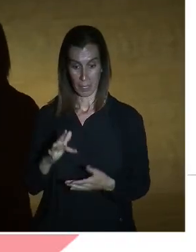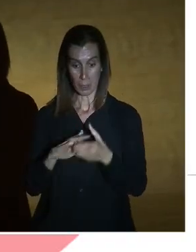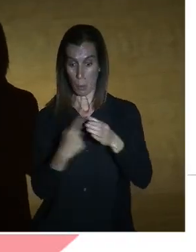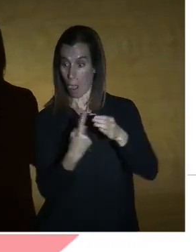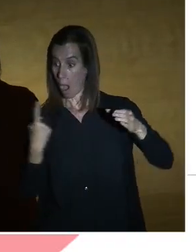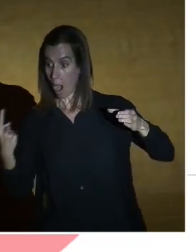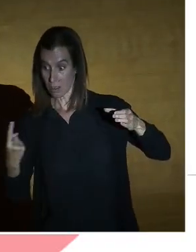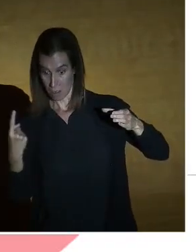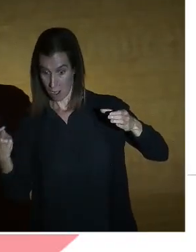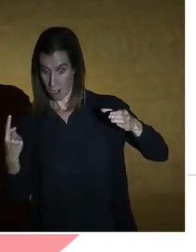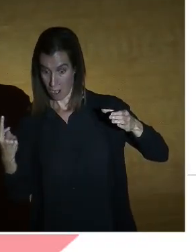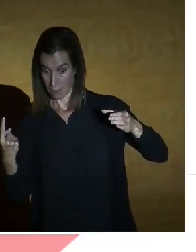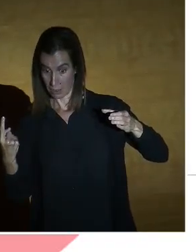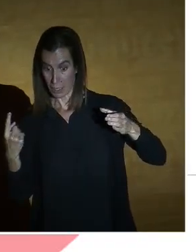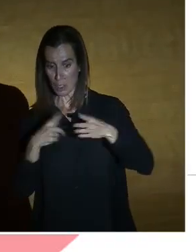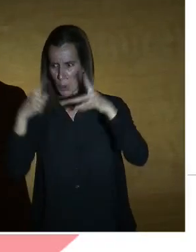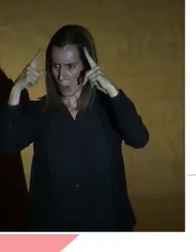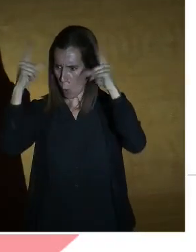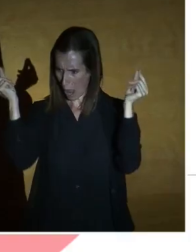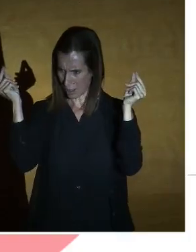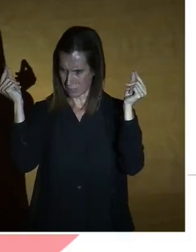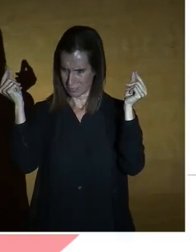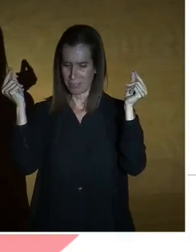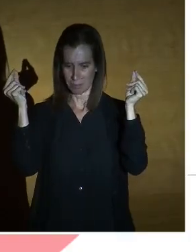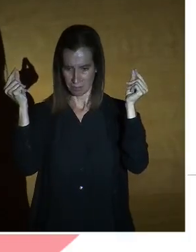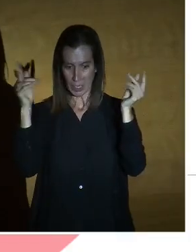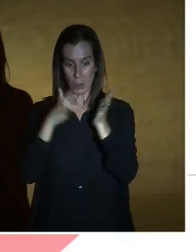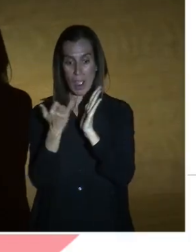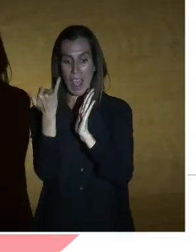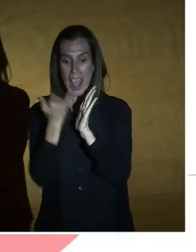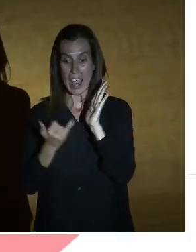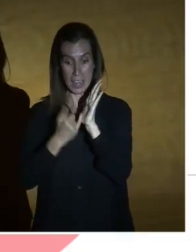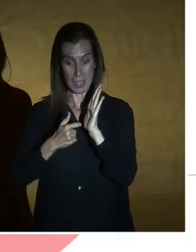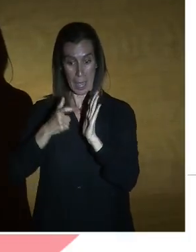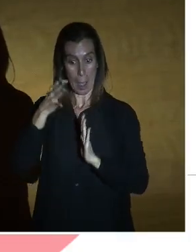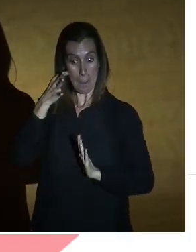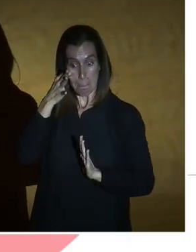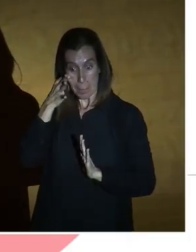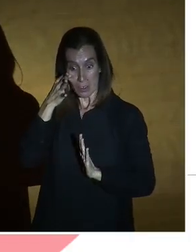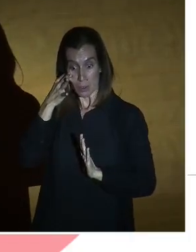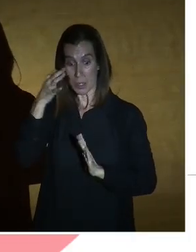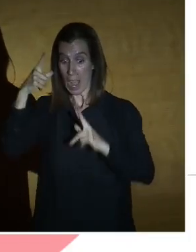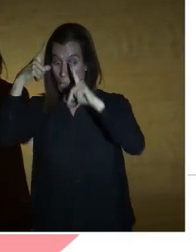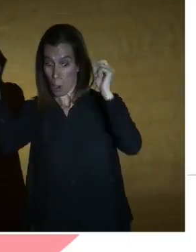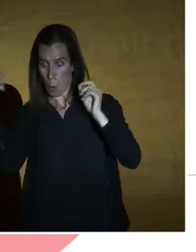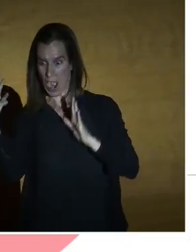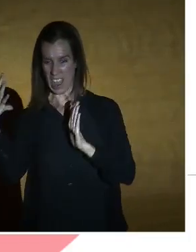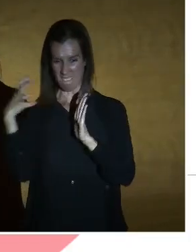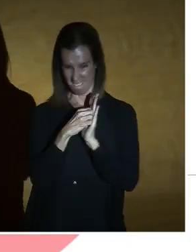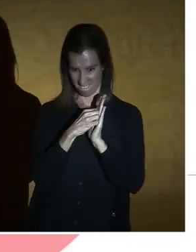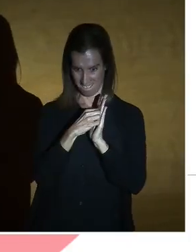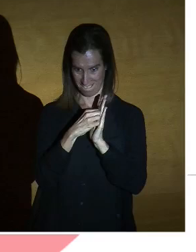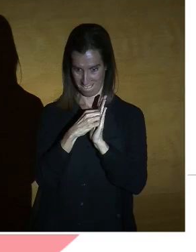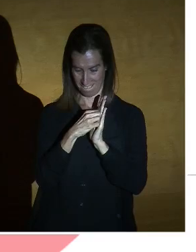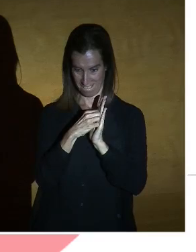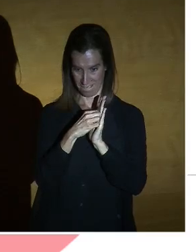aislada de la boca de un koala, más concretamente de una herida de una persona que había sido mordida por un koala, porque nos parecerán